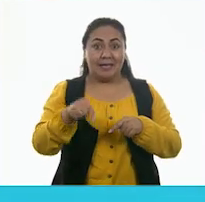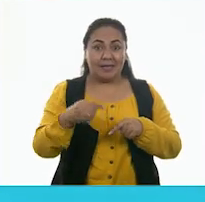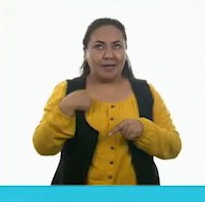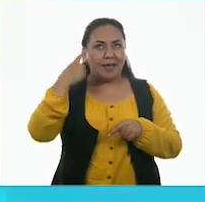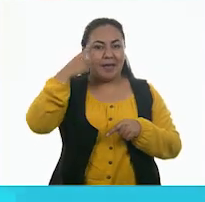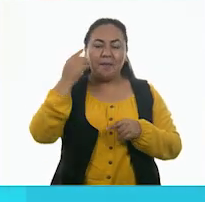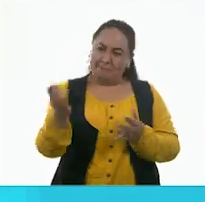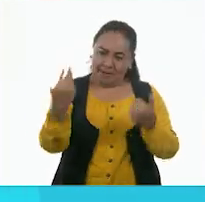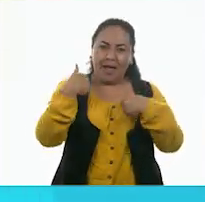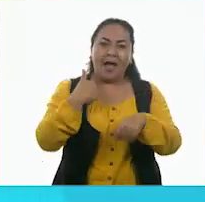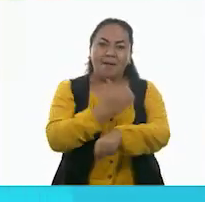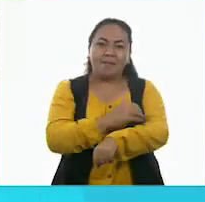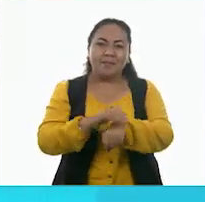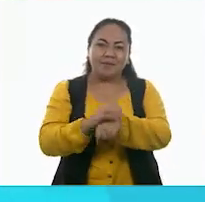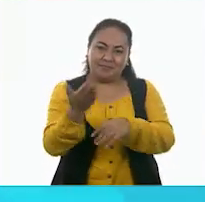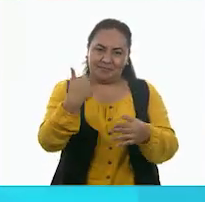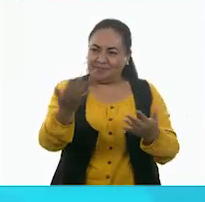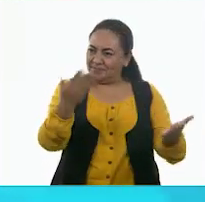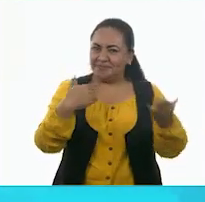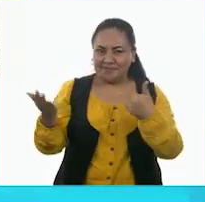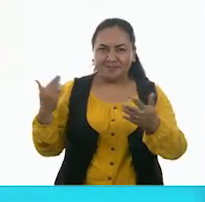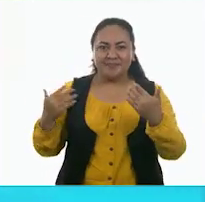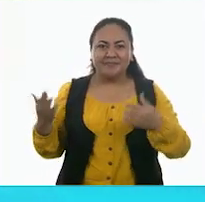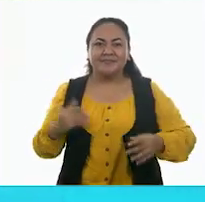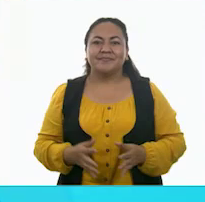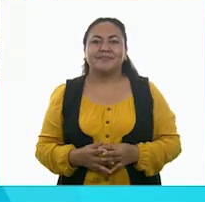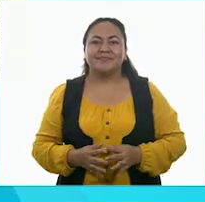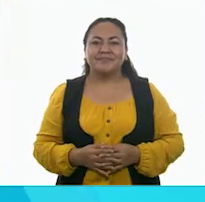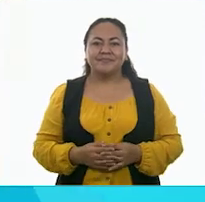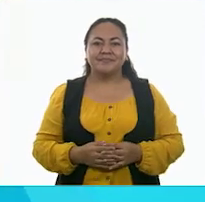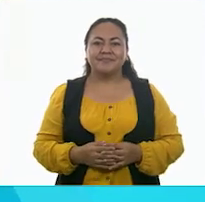mis amigos, vénganse chicos.